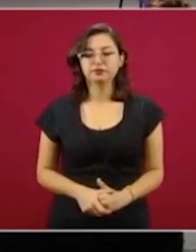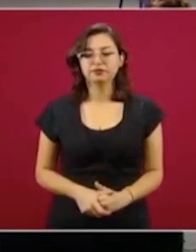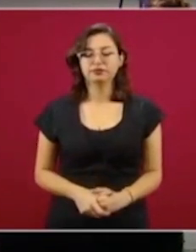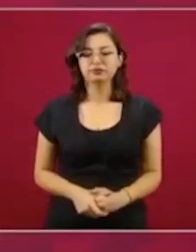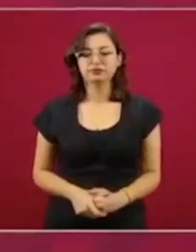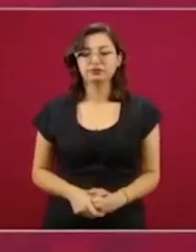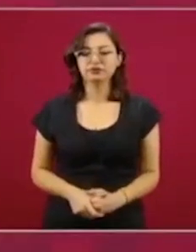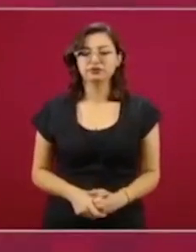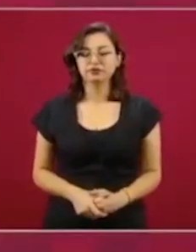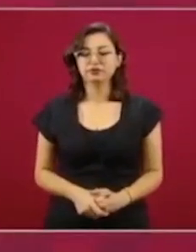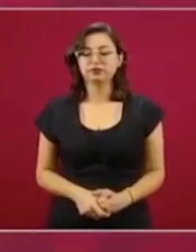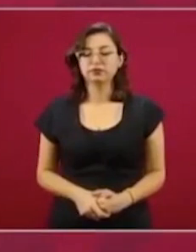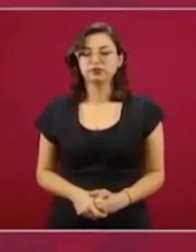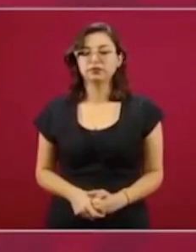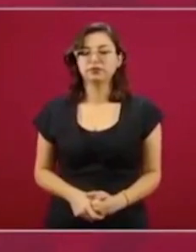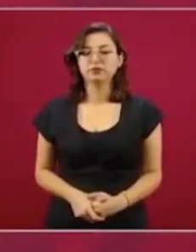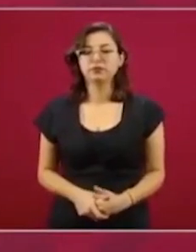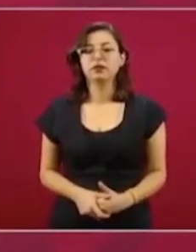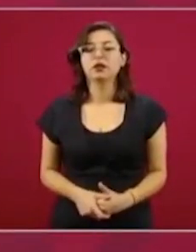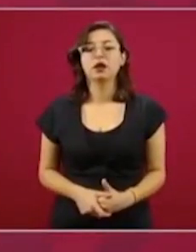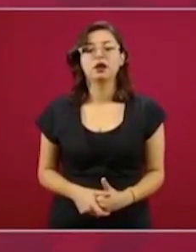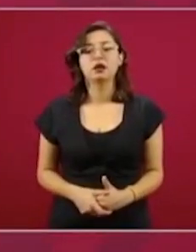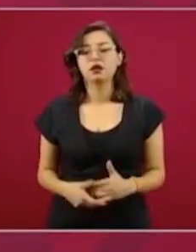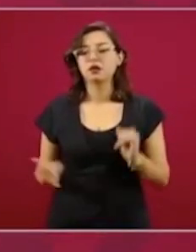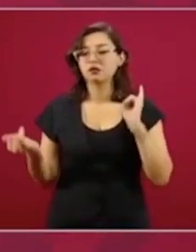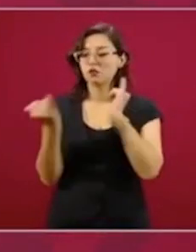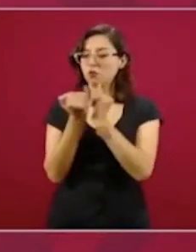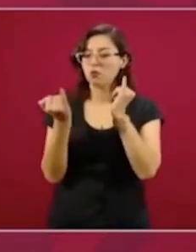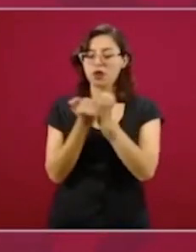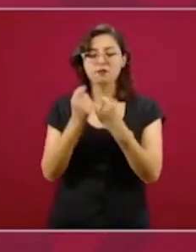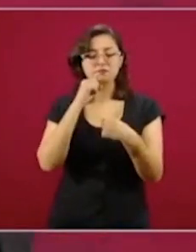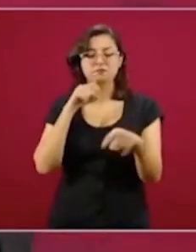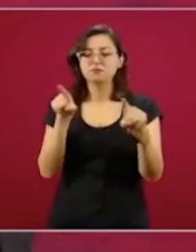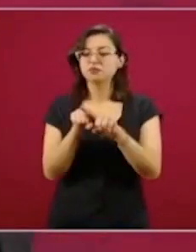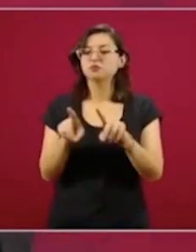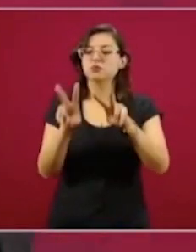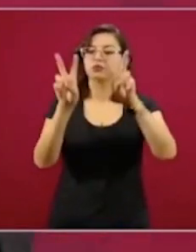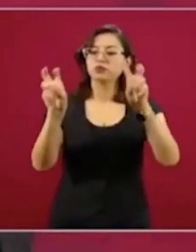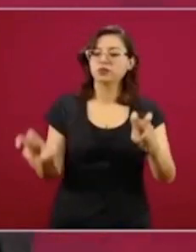es lo que queremos hacer con los créditos de vivienda